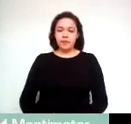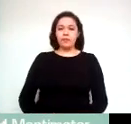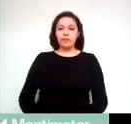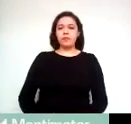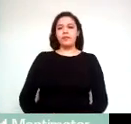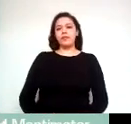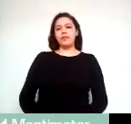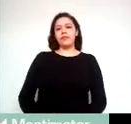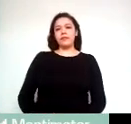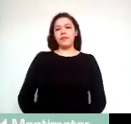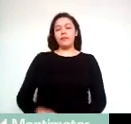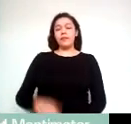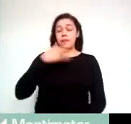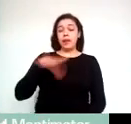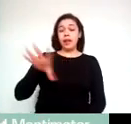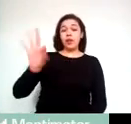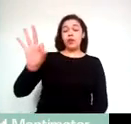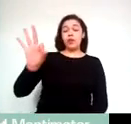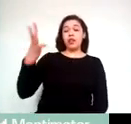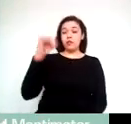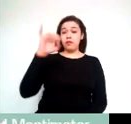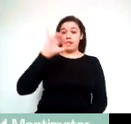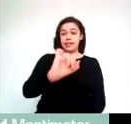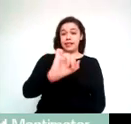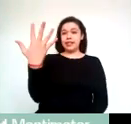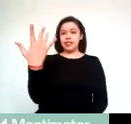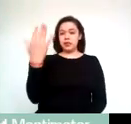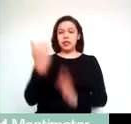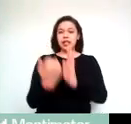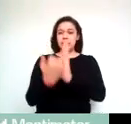Muy bien, llevamos 49 que sí, 50 y subiendo.